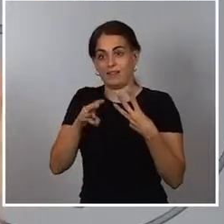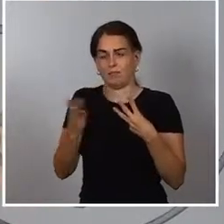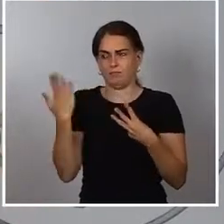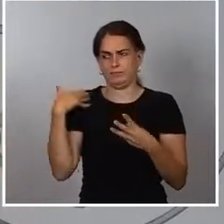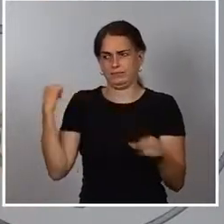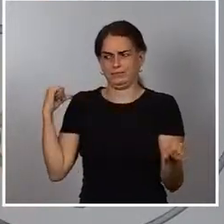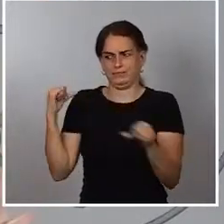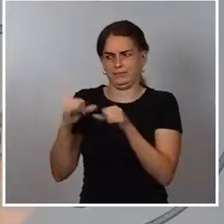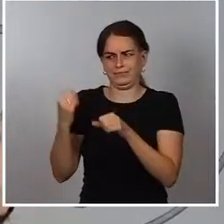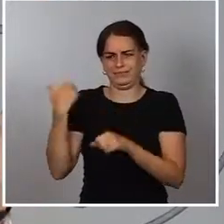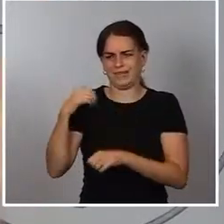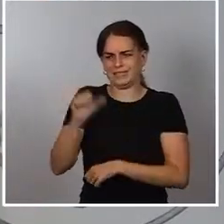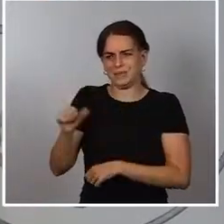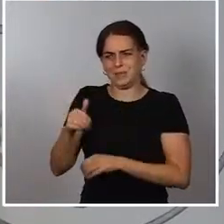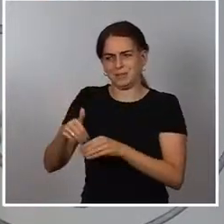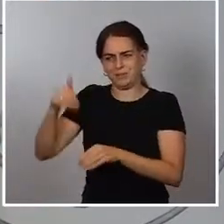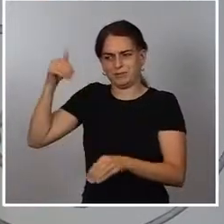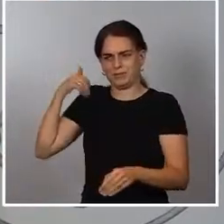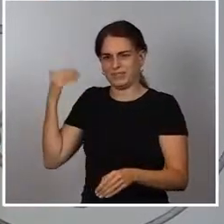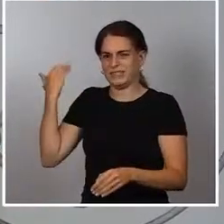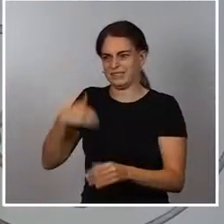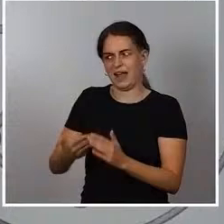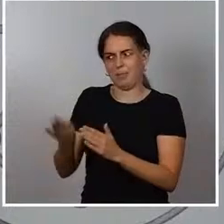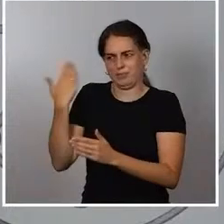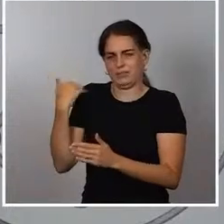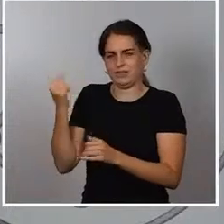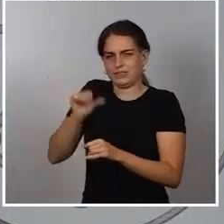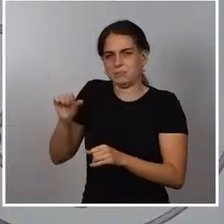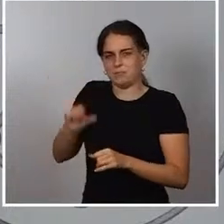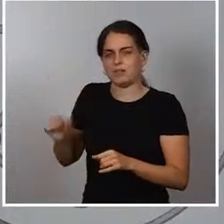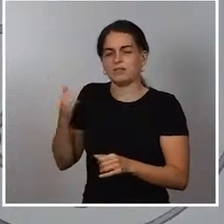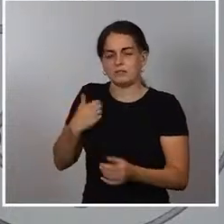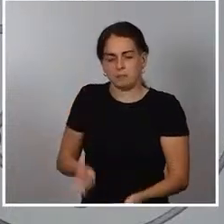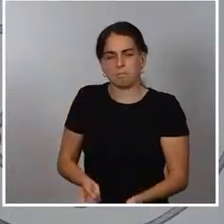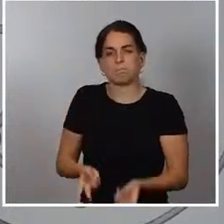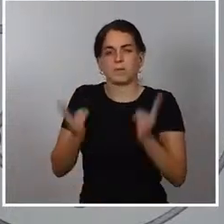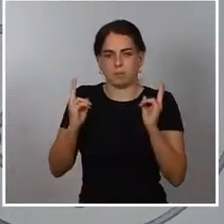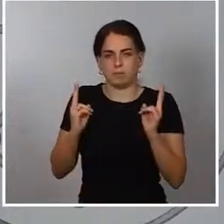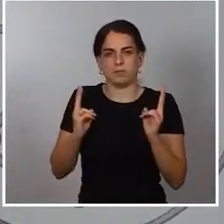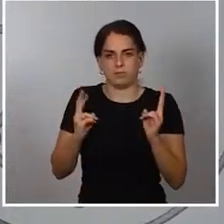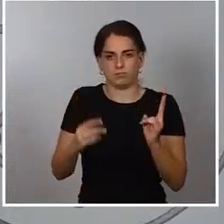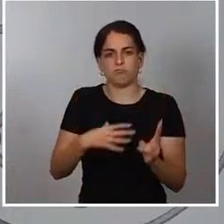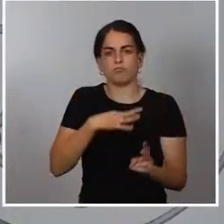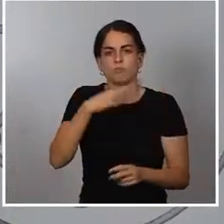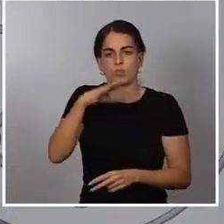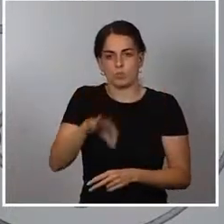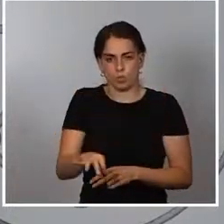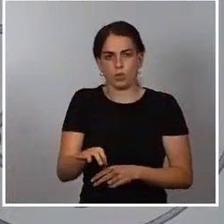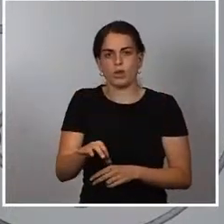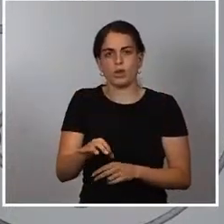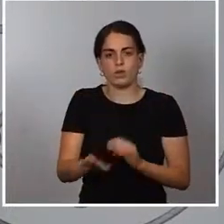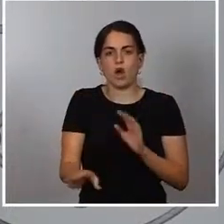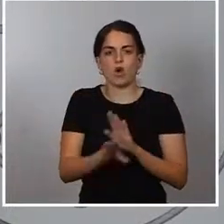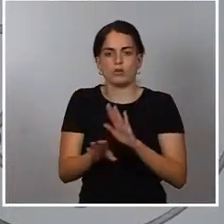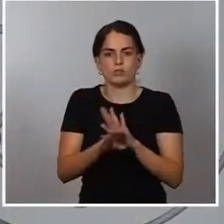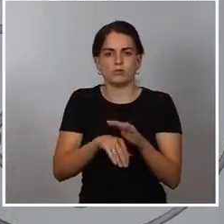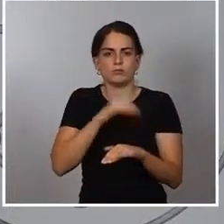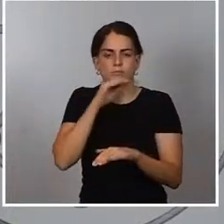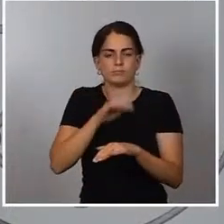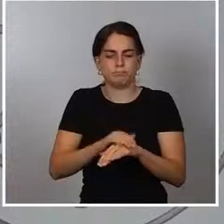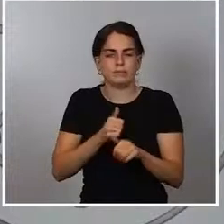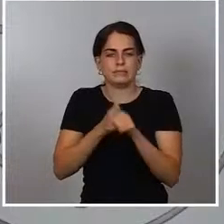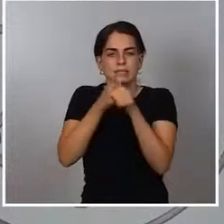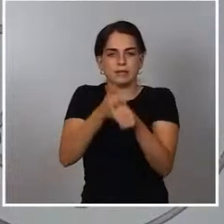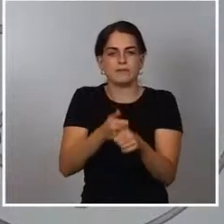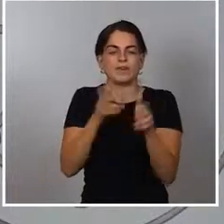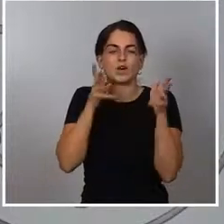quiero recordar desde hace ya semanas se permitió la posibilidad de seguir por supuesto se recomendaba a seguir bajando de 10